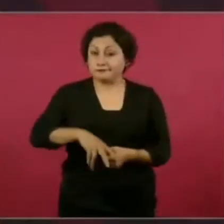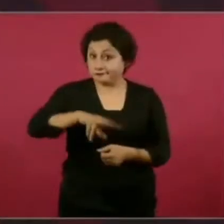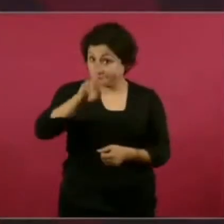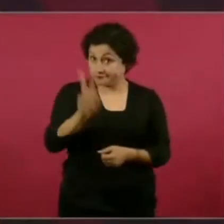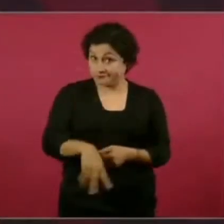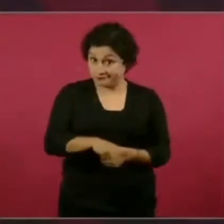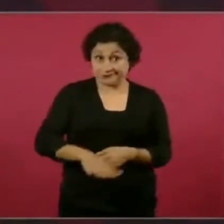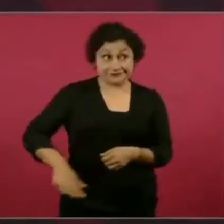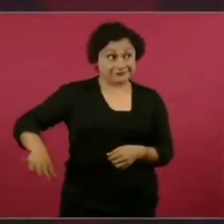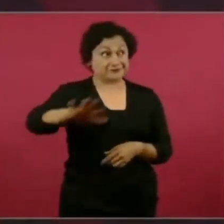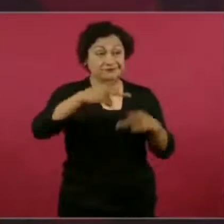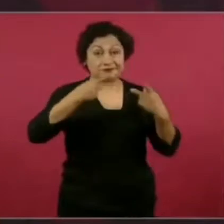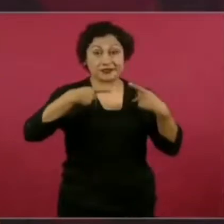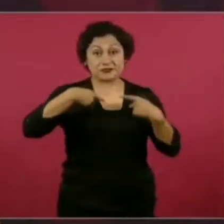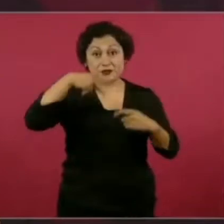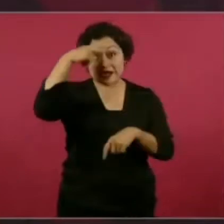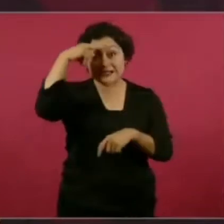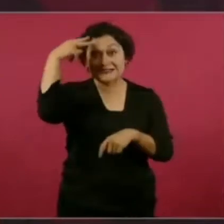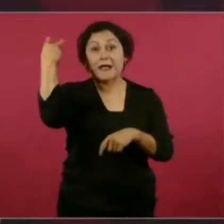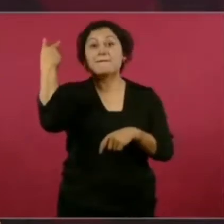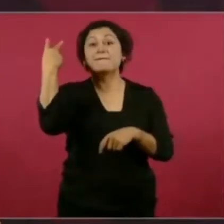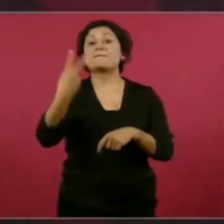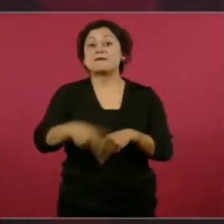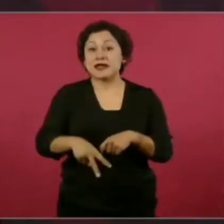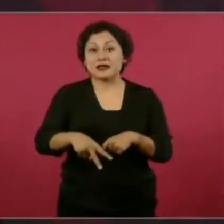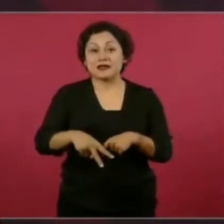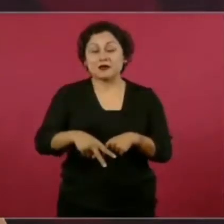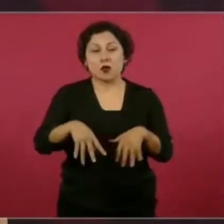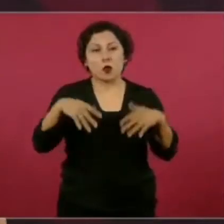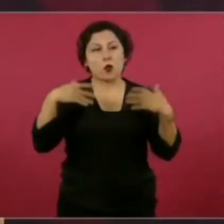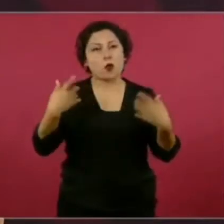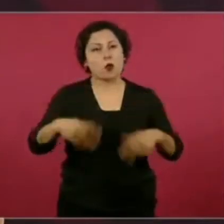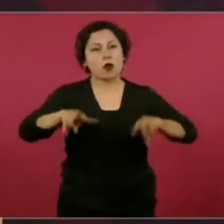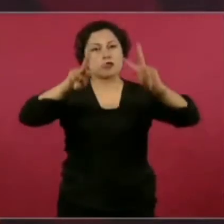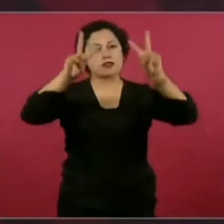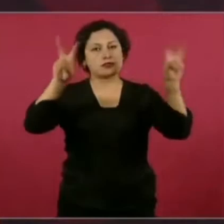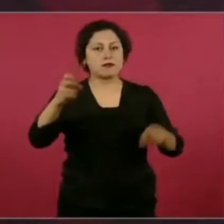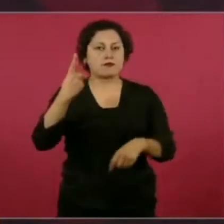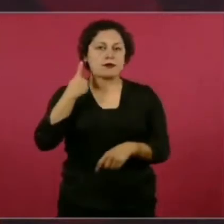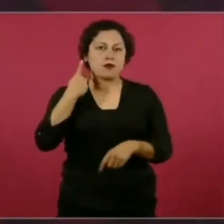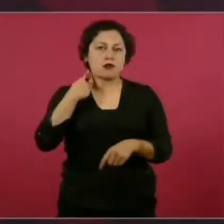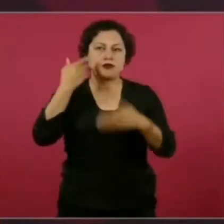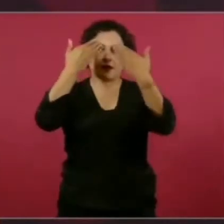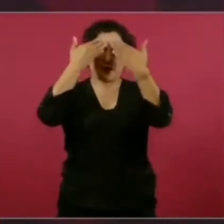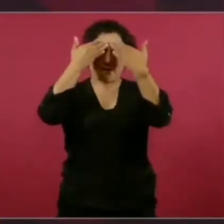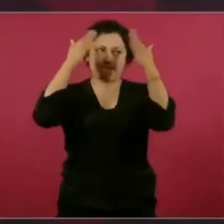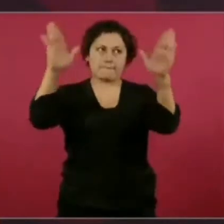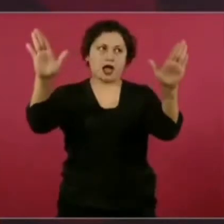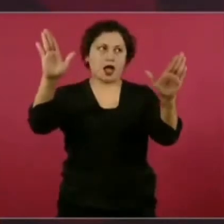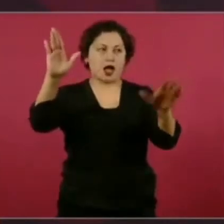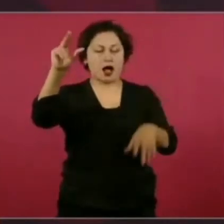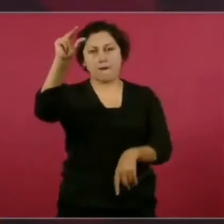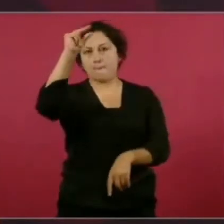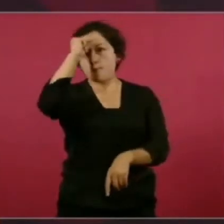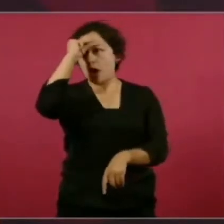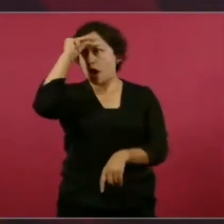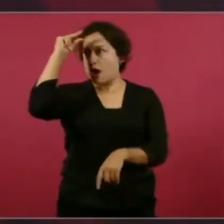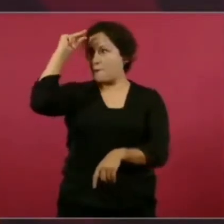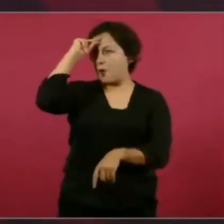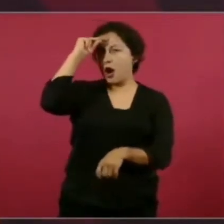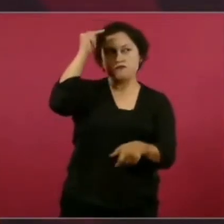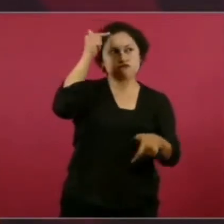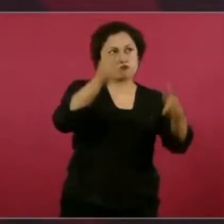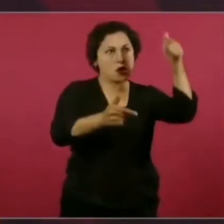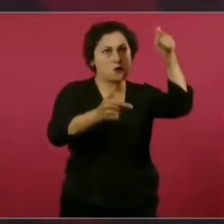más conscientes del mundo, de los pueblos más politizados del mundo. Más que lo repito y lo repito